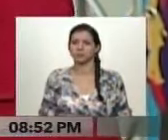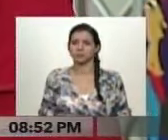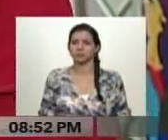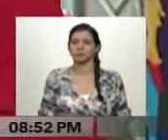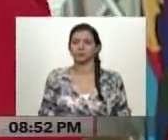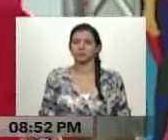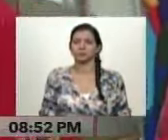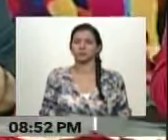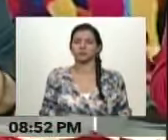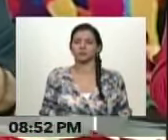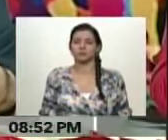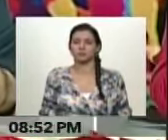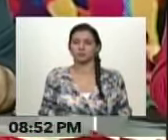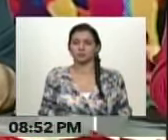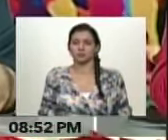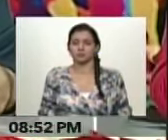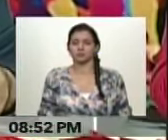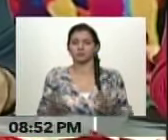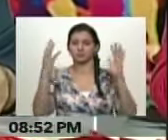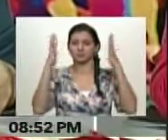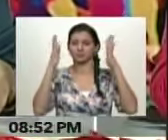Velasco.